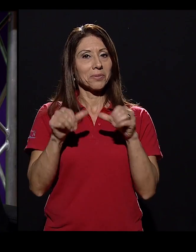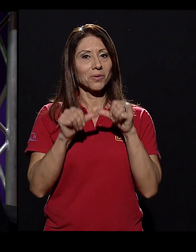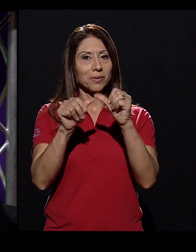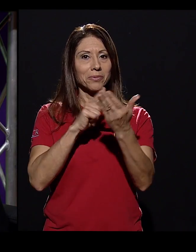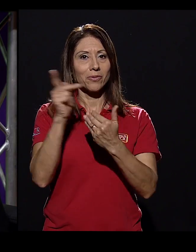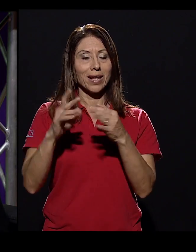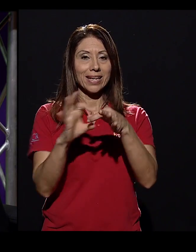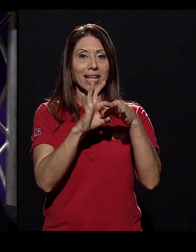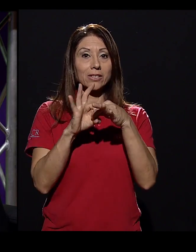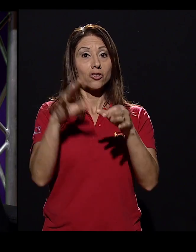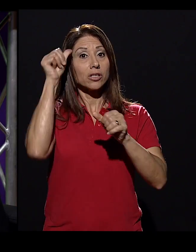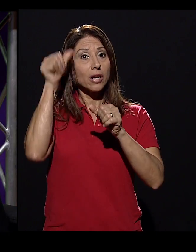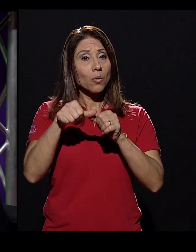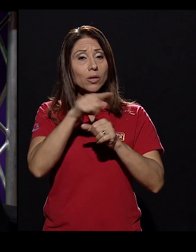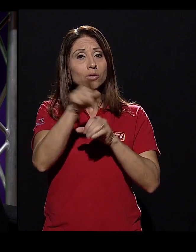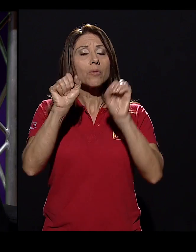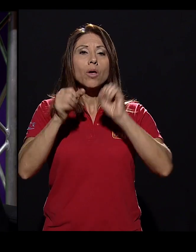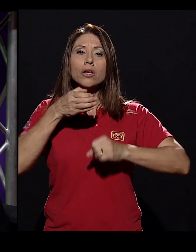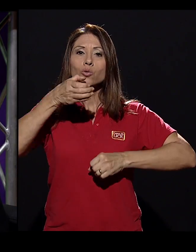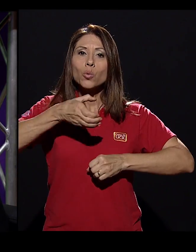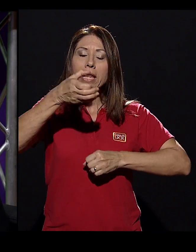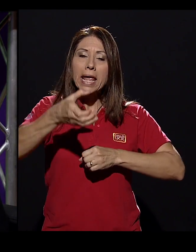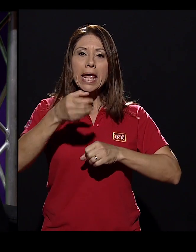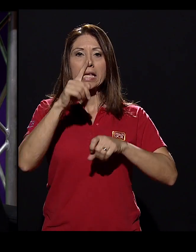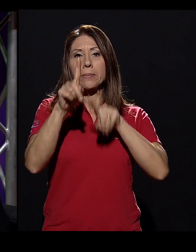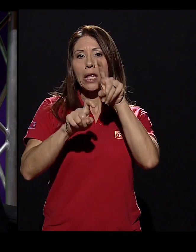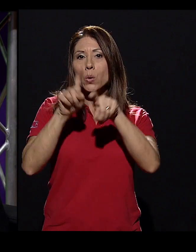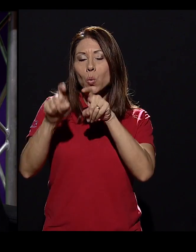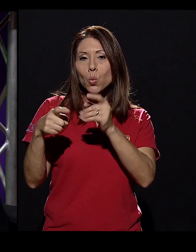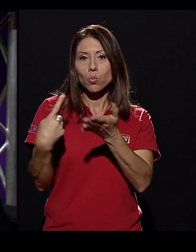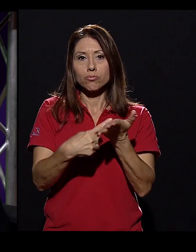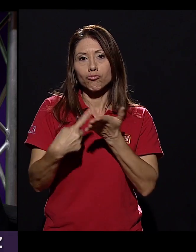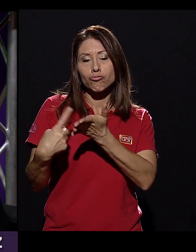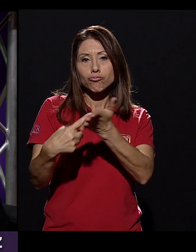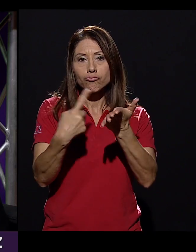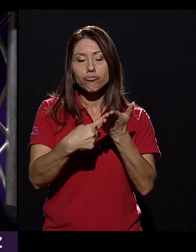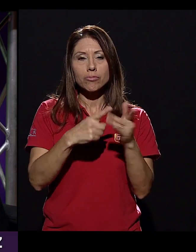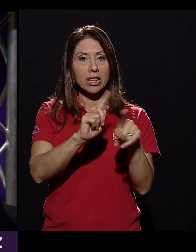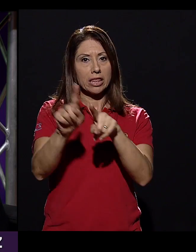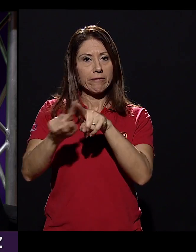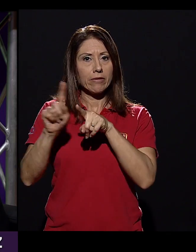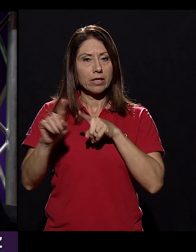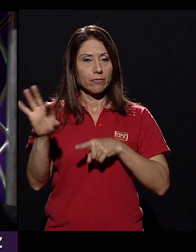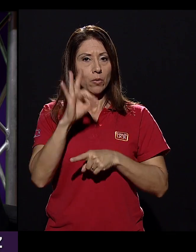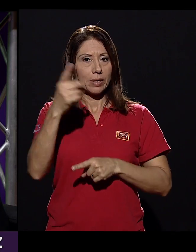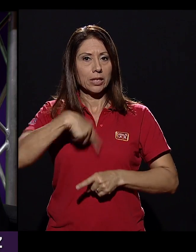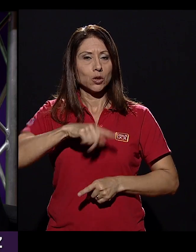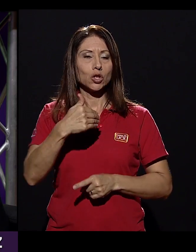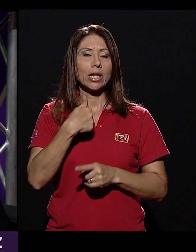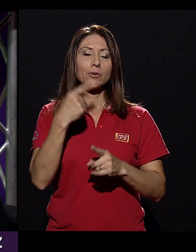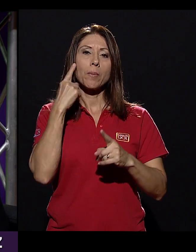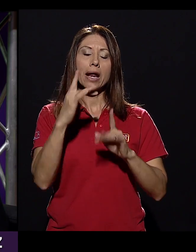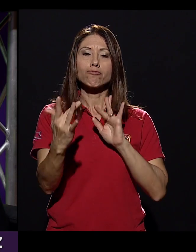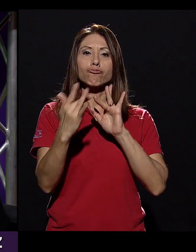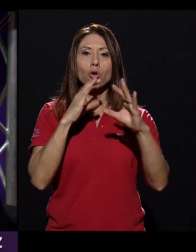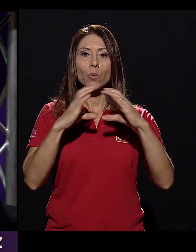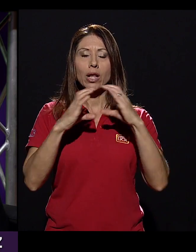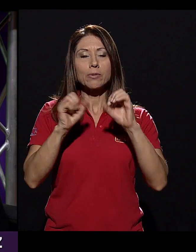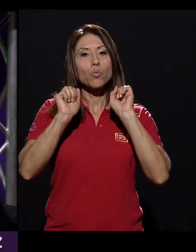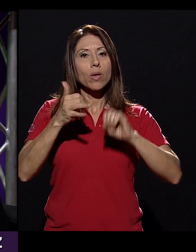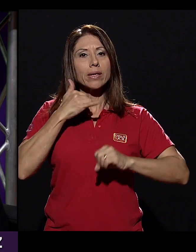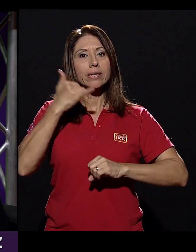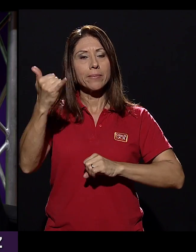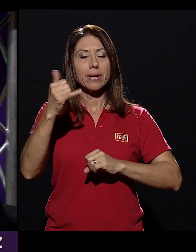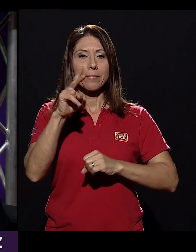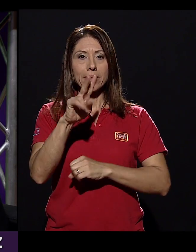Estamos de regreso acá en Nexos. Recuerda, usted nos puede hacer sus sugerencias, preguntas, comentarios a los diferentes espacios que tenemos para comunicarnos. Nos